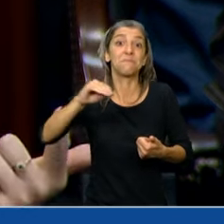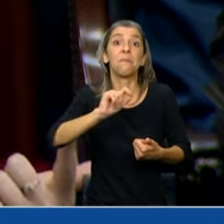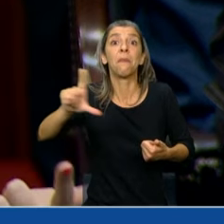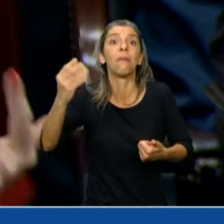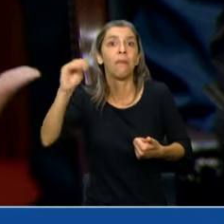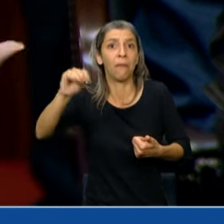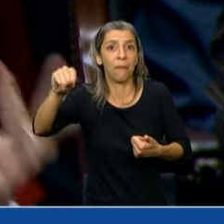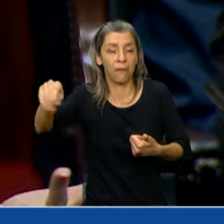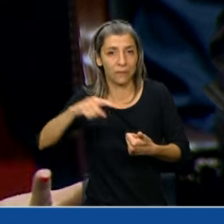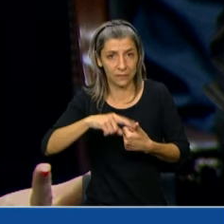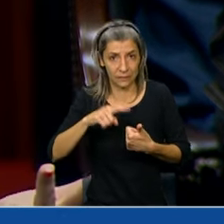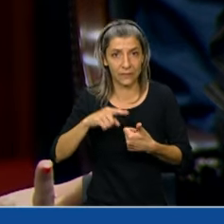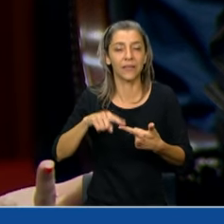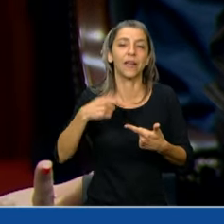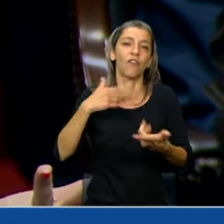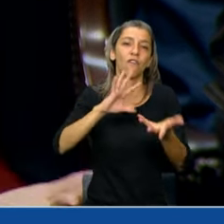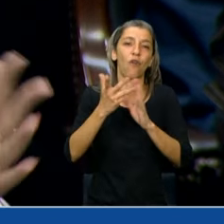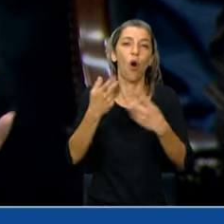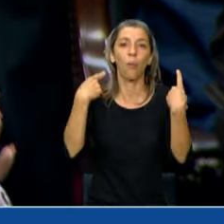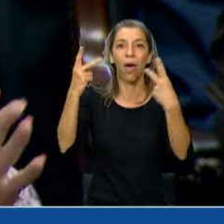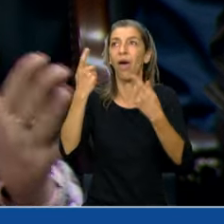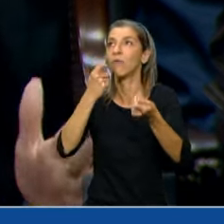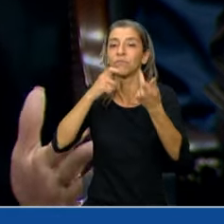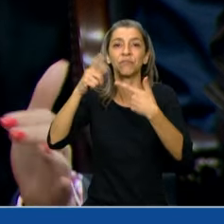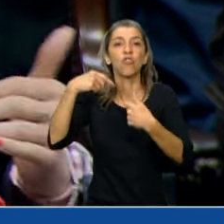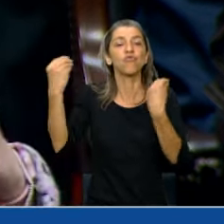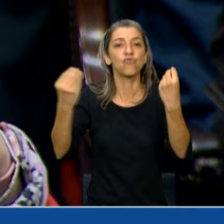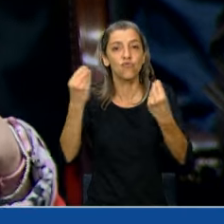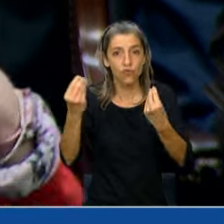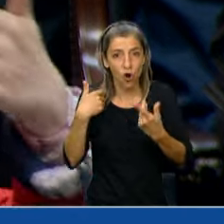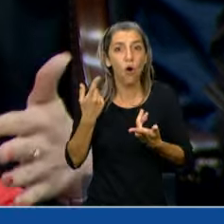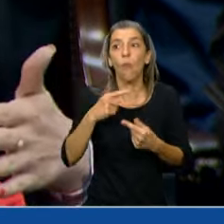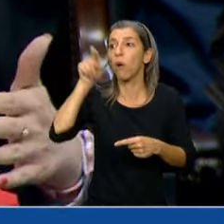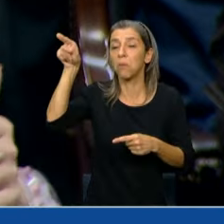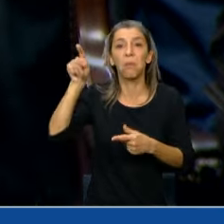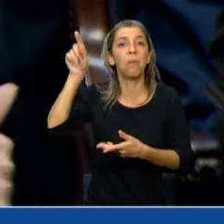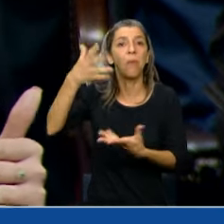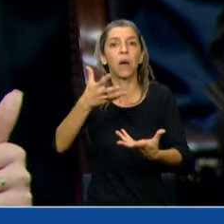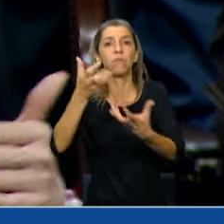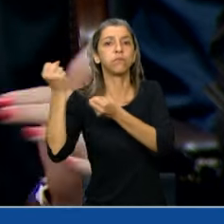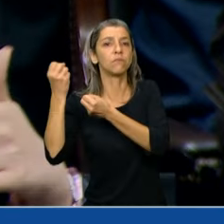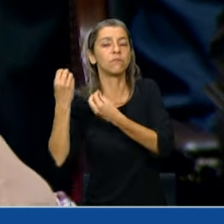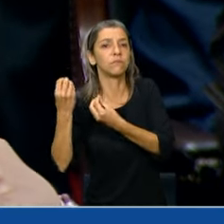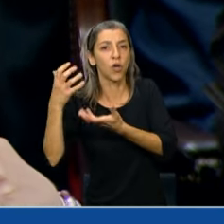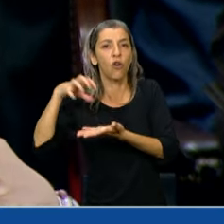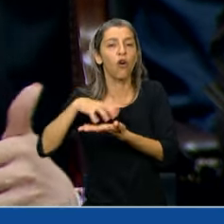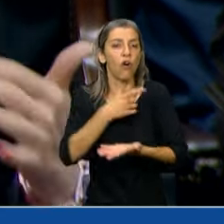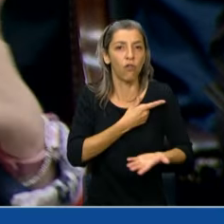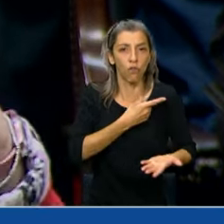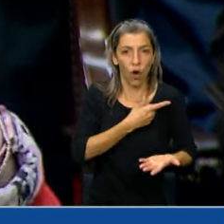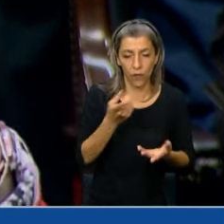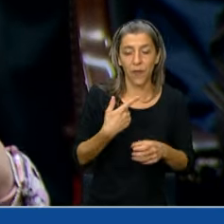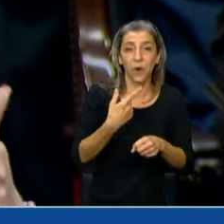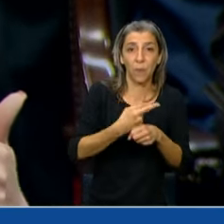licuefacción y el flete a destino entonces ipf que es la empresa que vino a vender el proyecto acá después vino la secretaria de